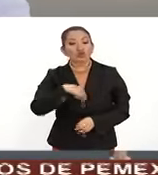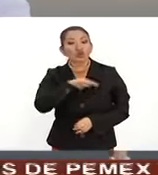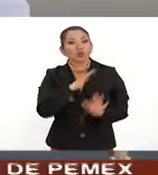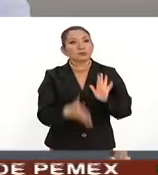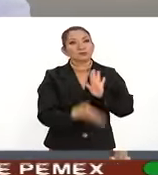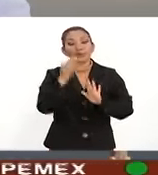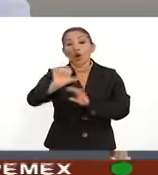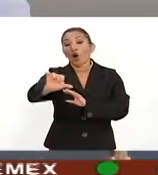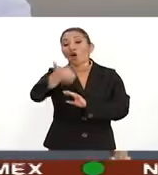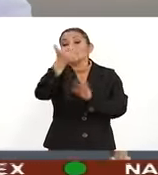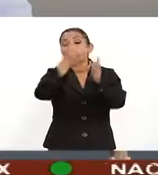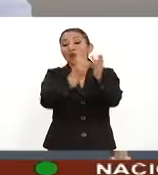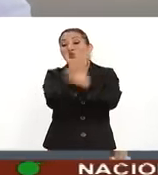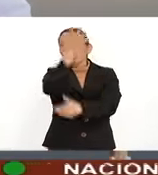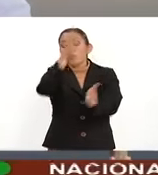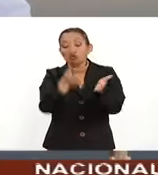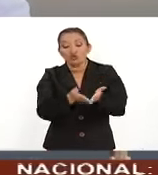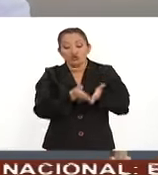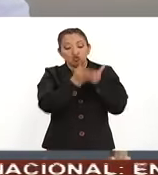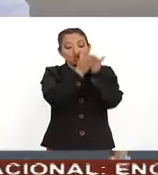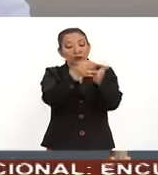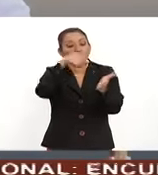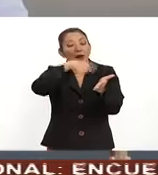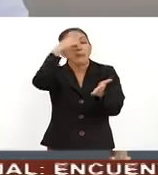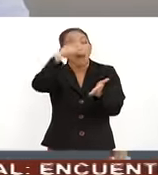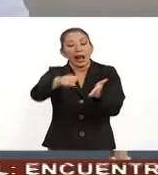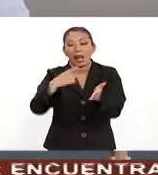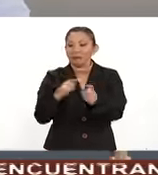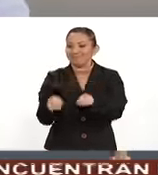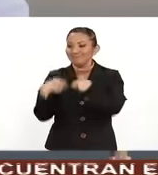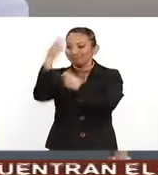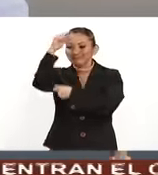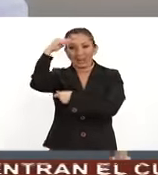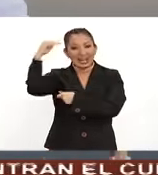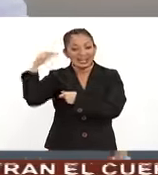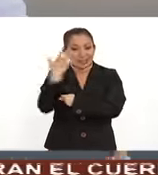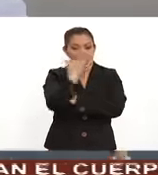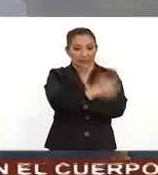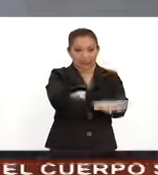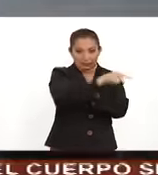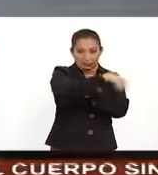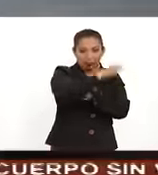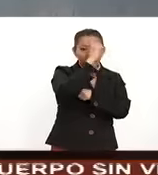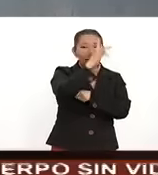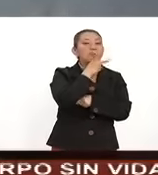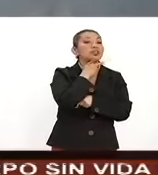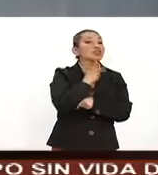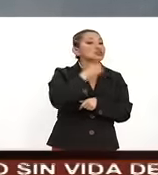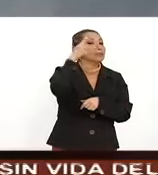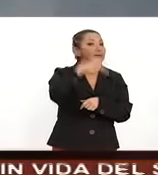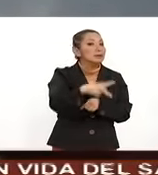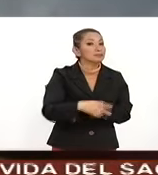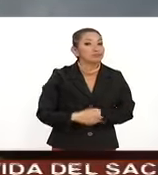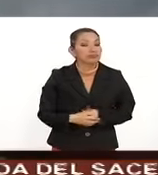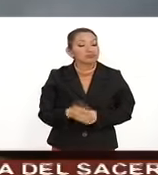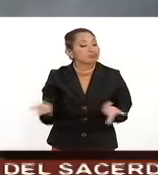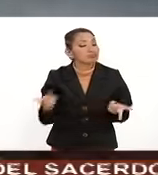construido 11 nuevos buques para la Armada de México y 10 para Petróleos Mexicanos,